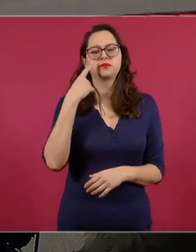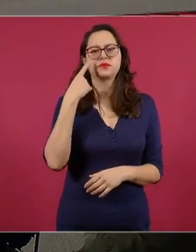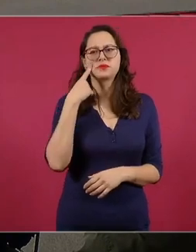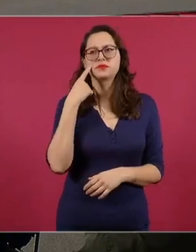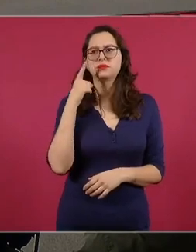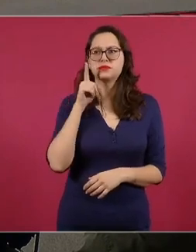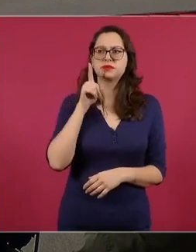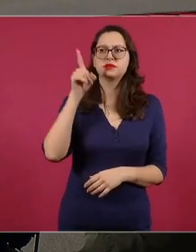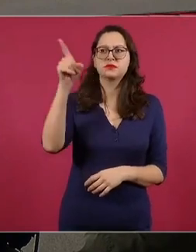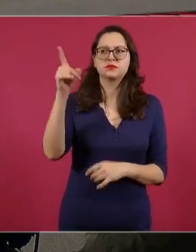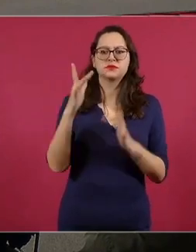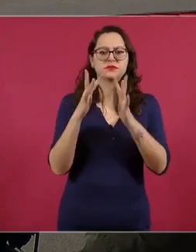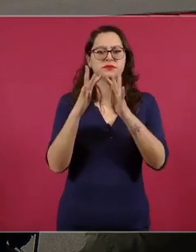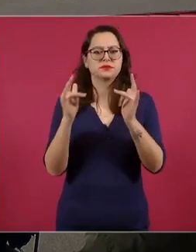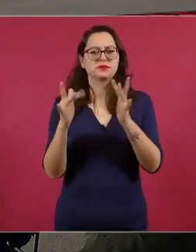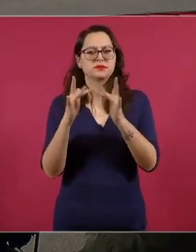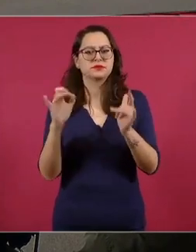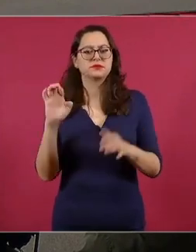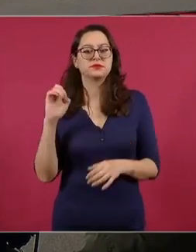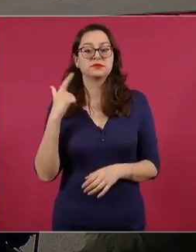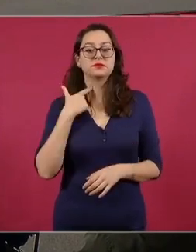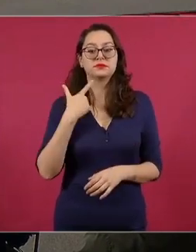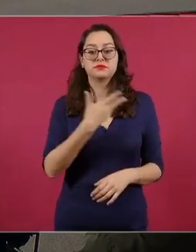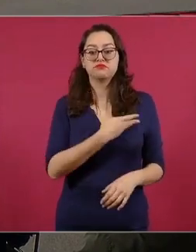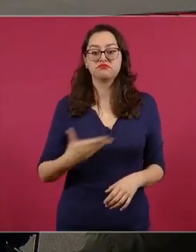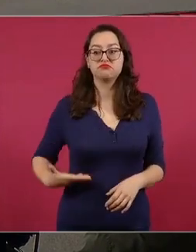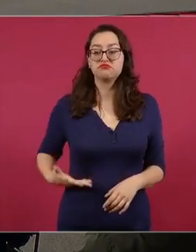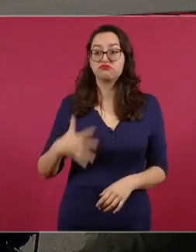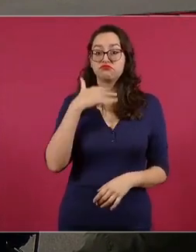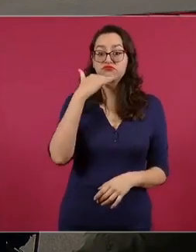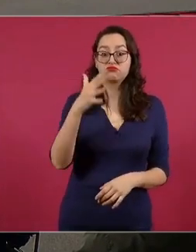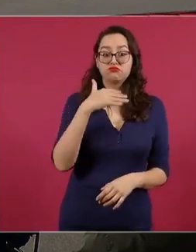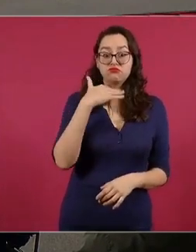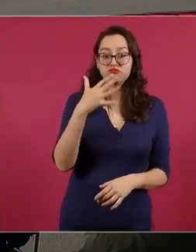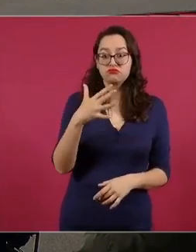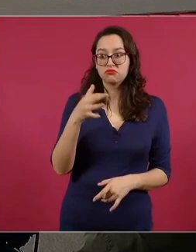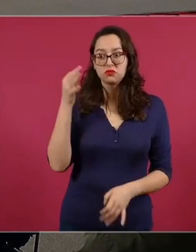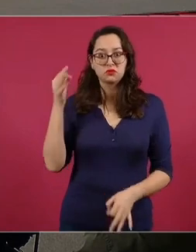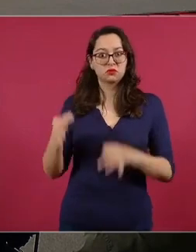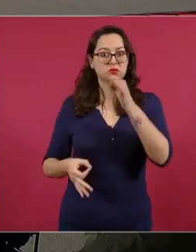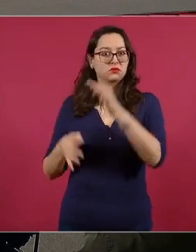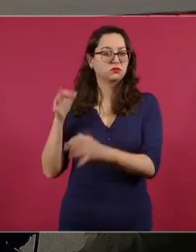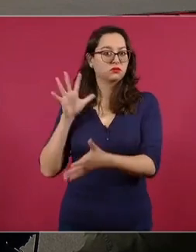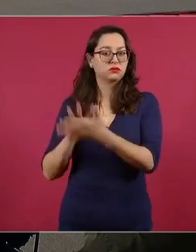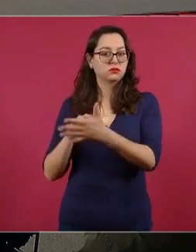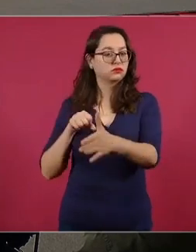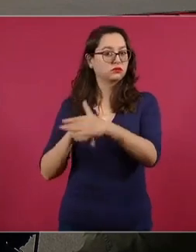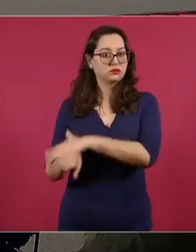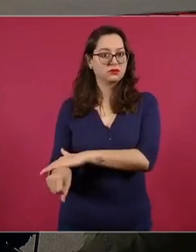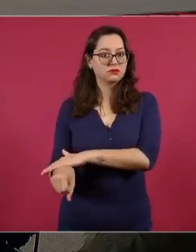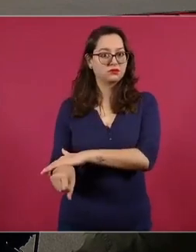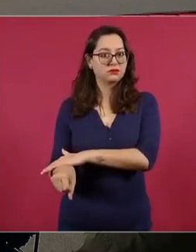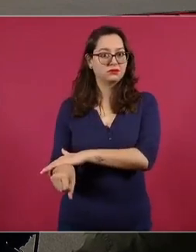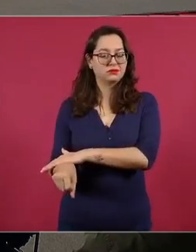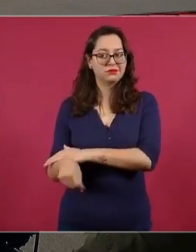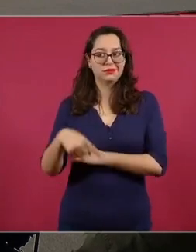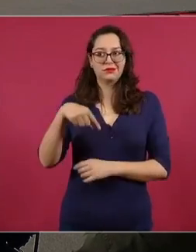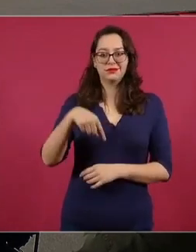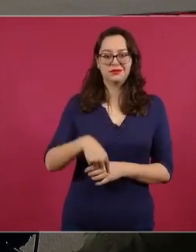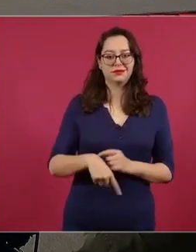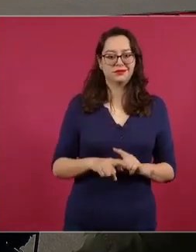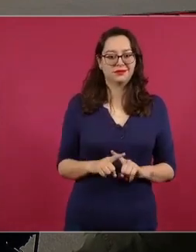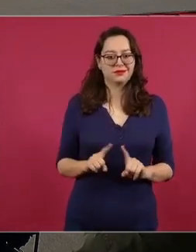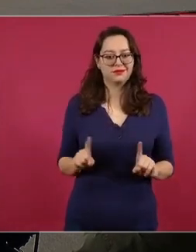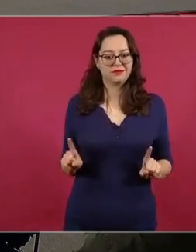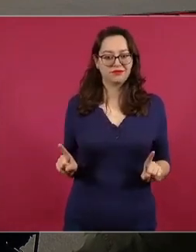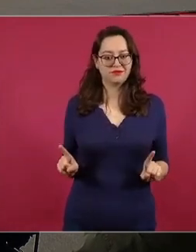hace unos días. Bueno, el lugar de la UIF en